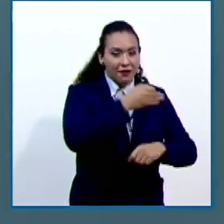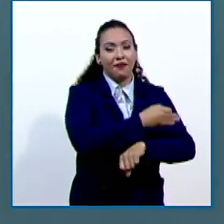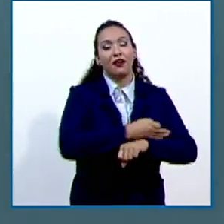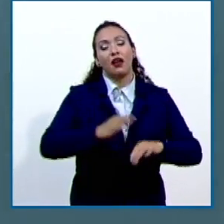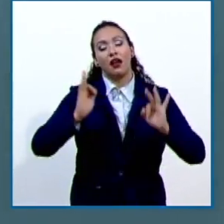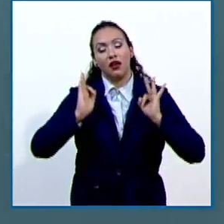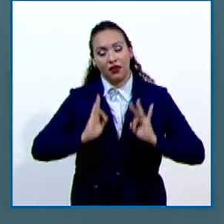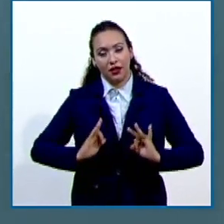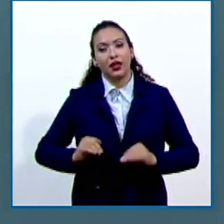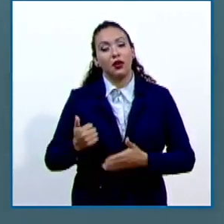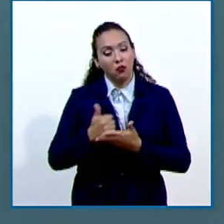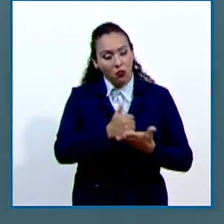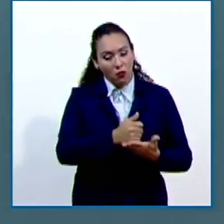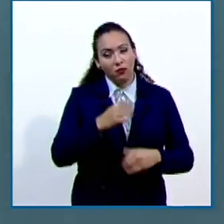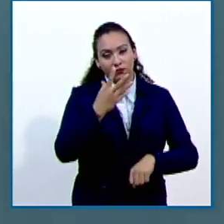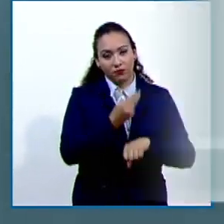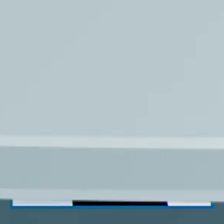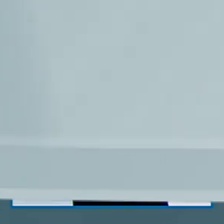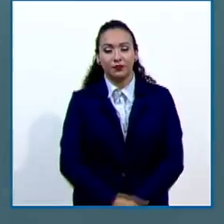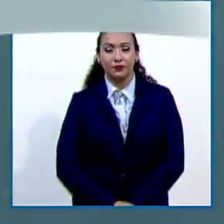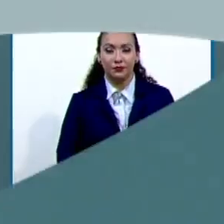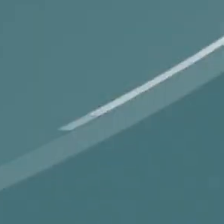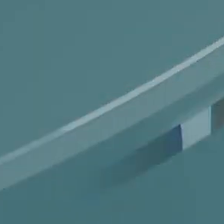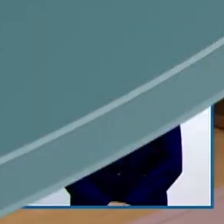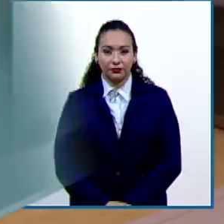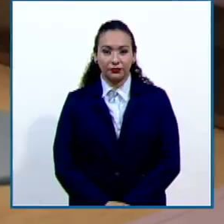y la reparación.